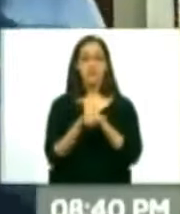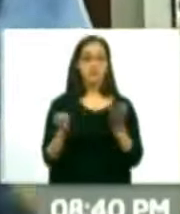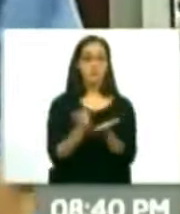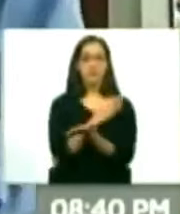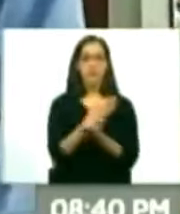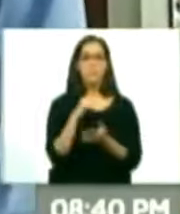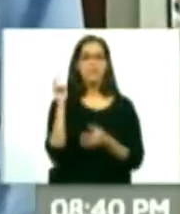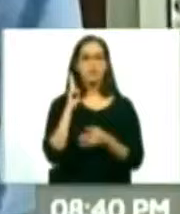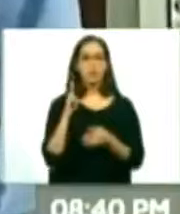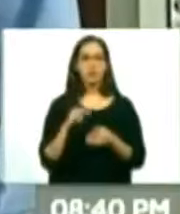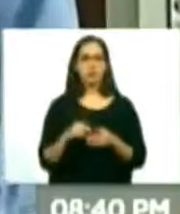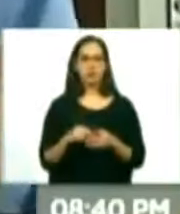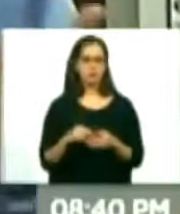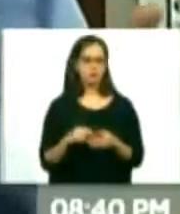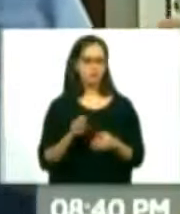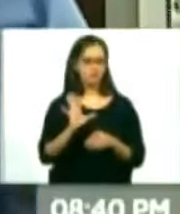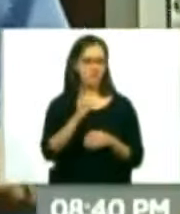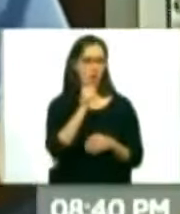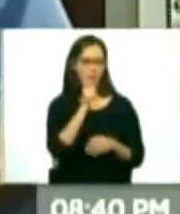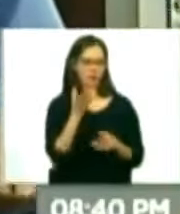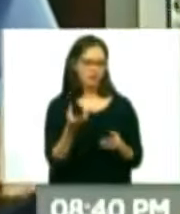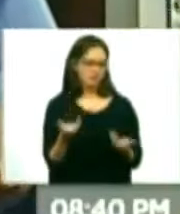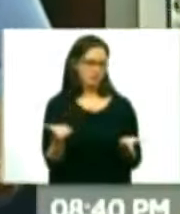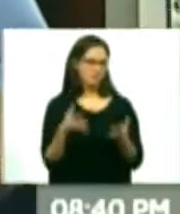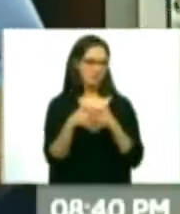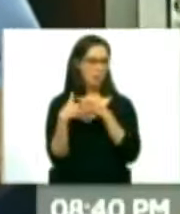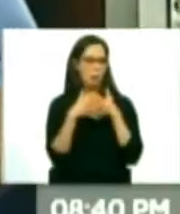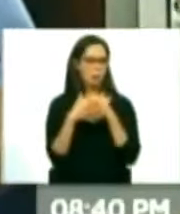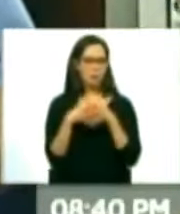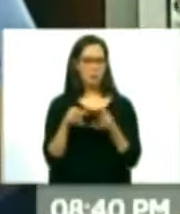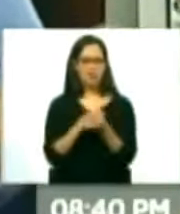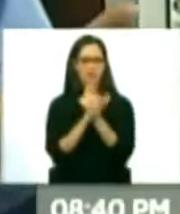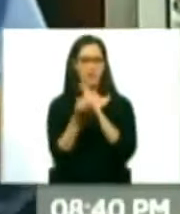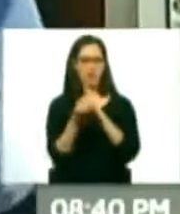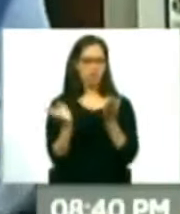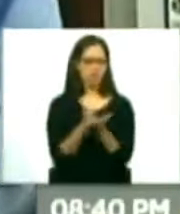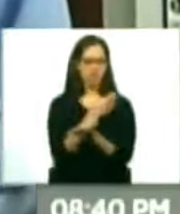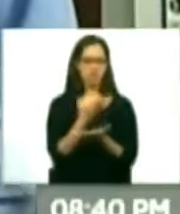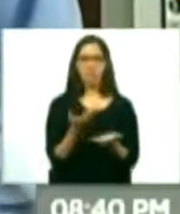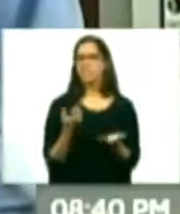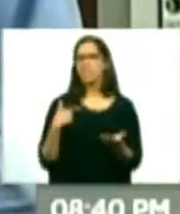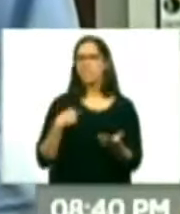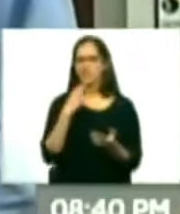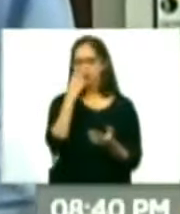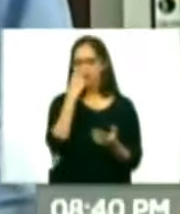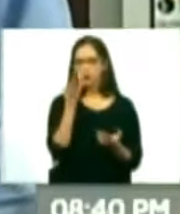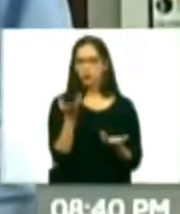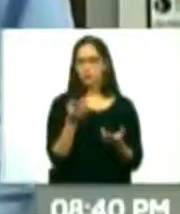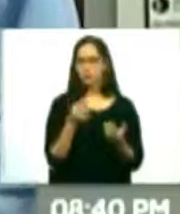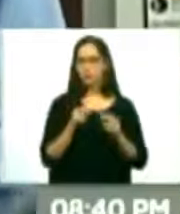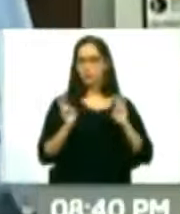haría para hacer un referéndum revocatorio? ¿Qué tiene que ver Estados Unidos con los asuntos internos de Venezuela?